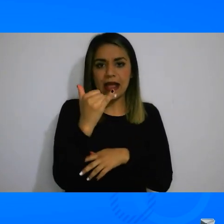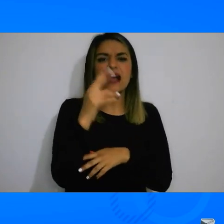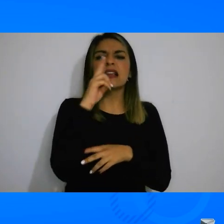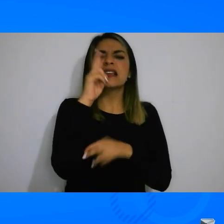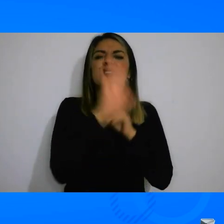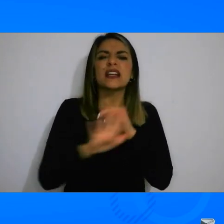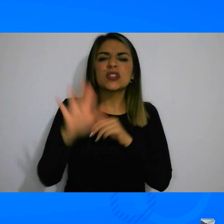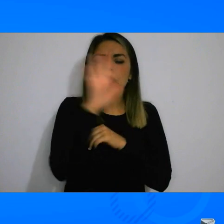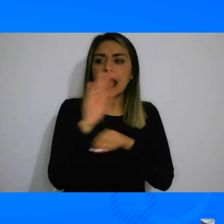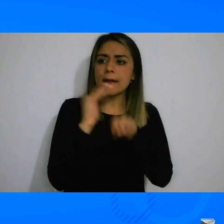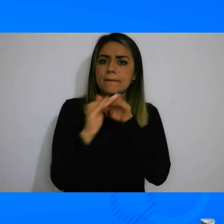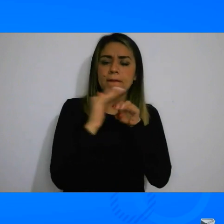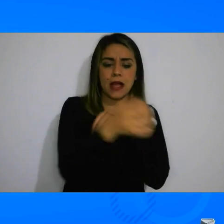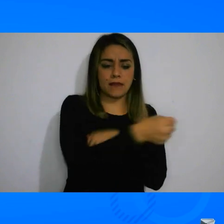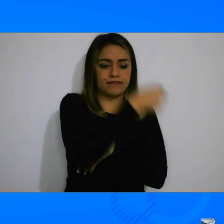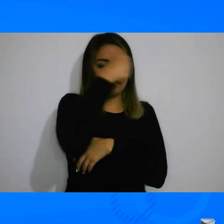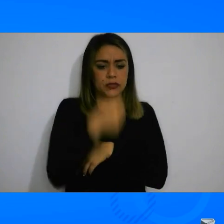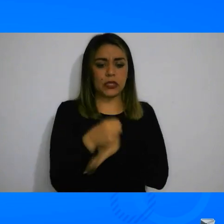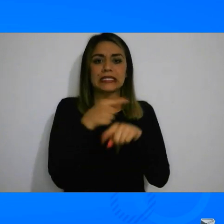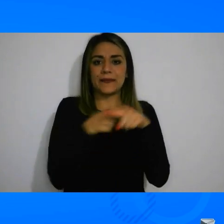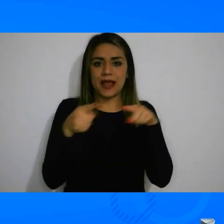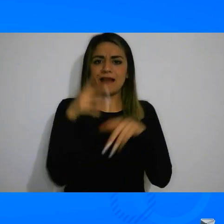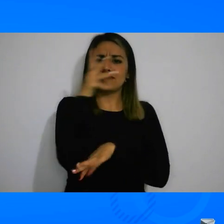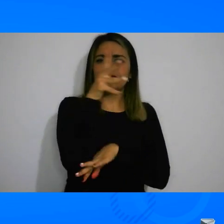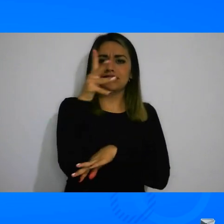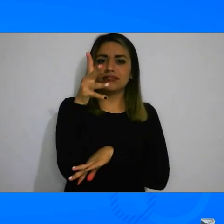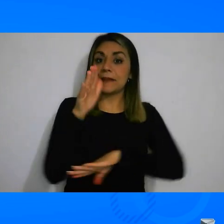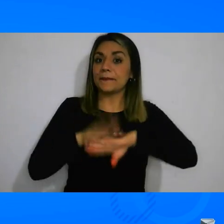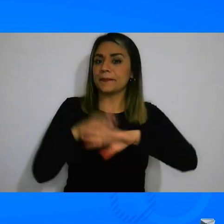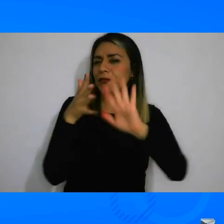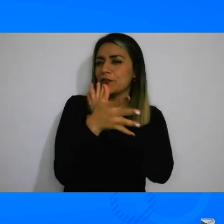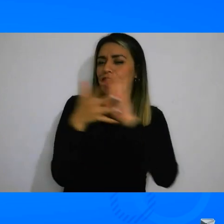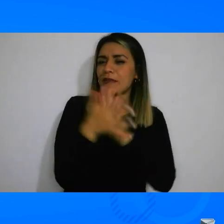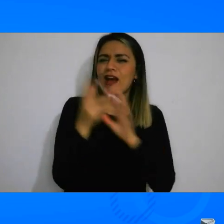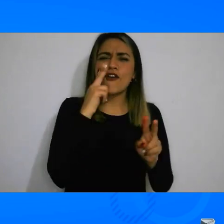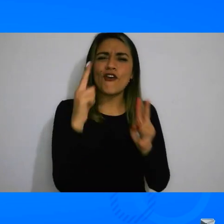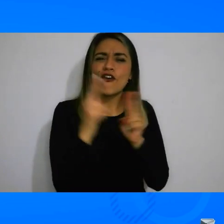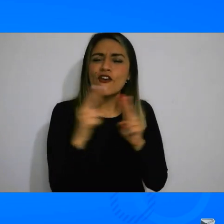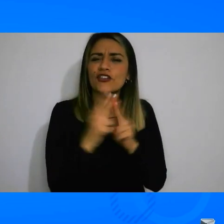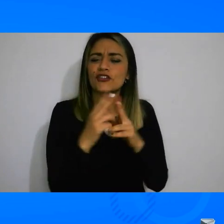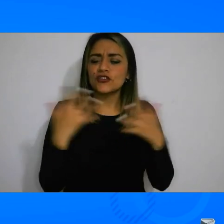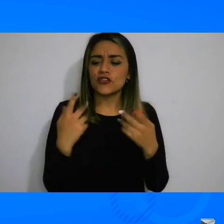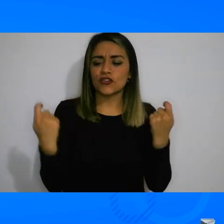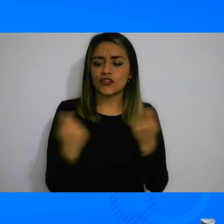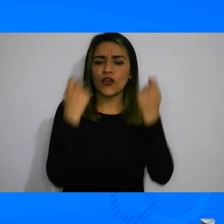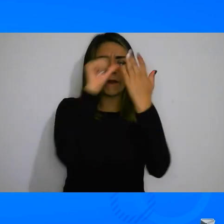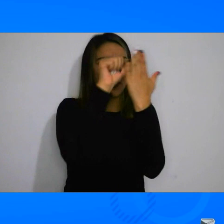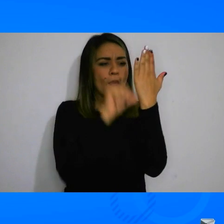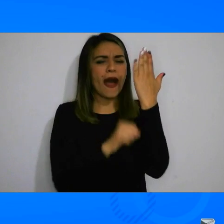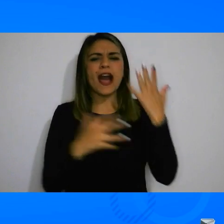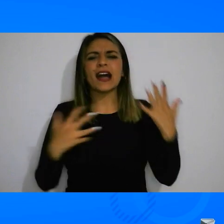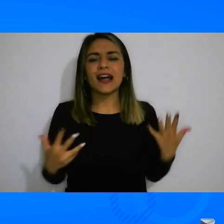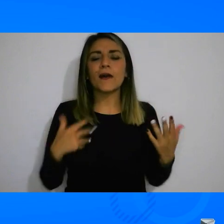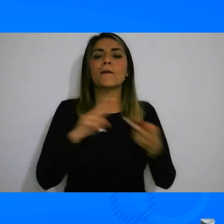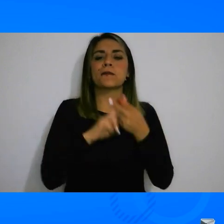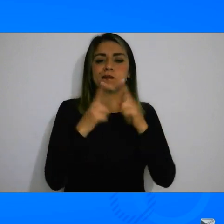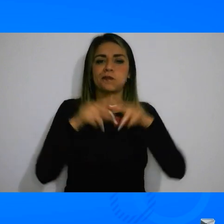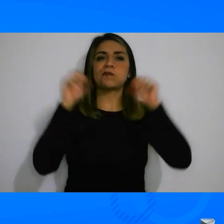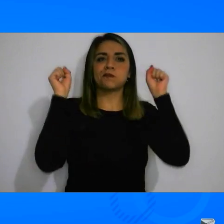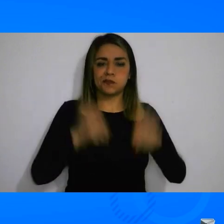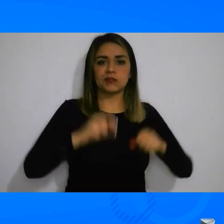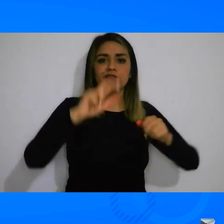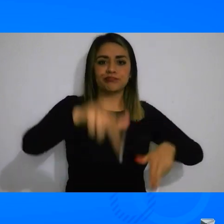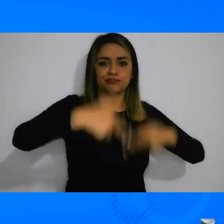estar acompañándonos en esta semana. Para más información, para que conozcan toda la programación, entonces vamos a poder